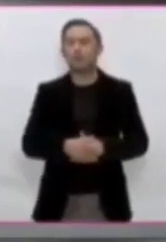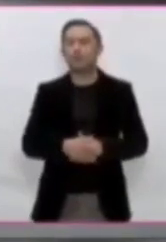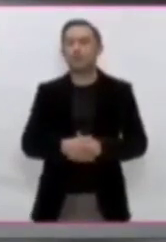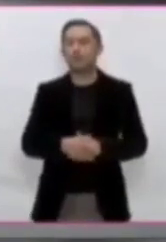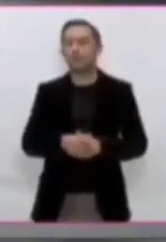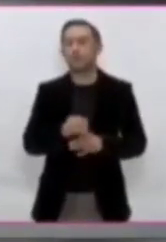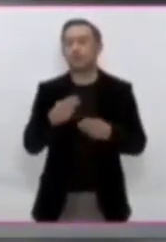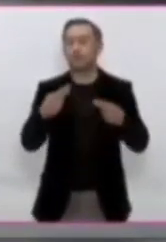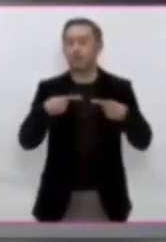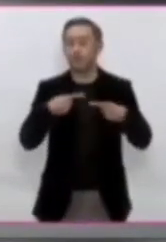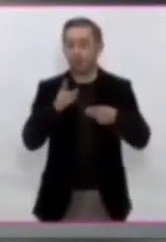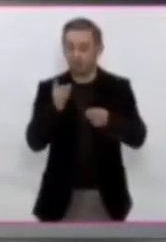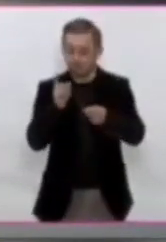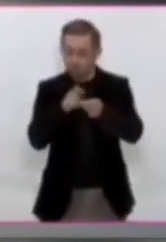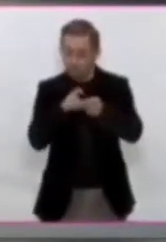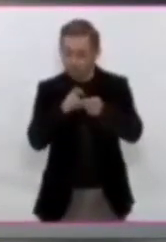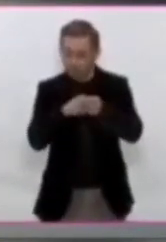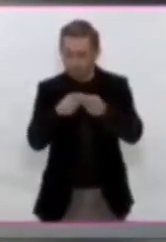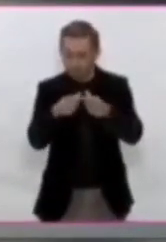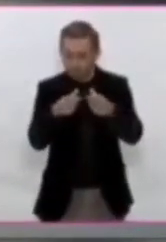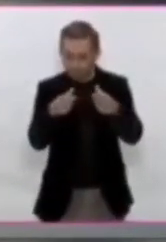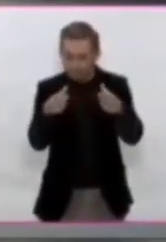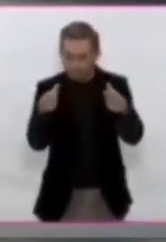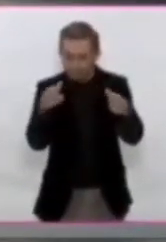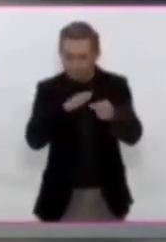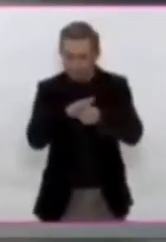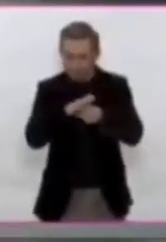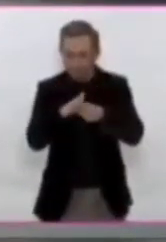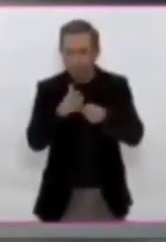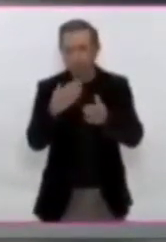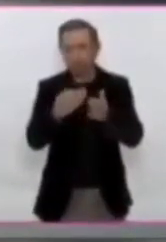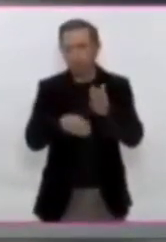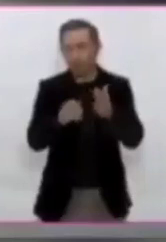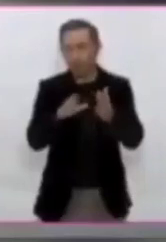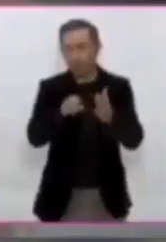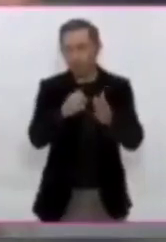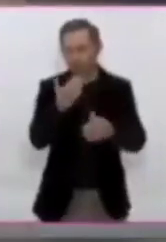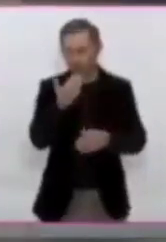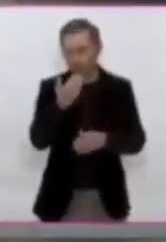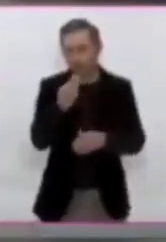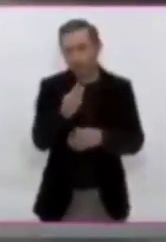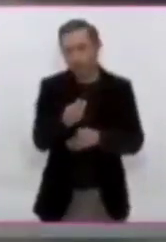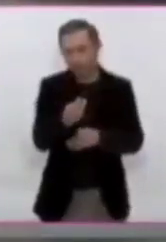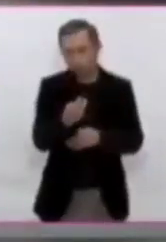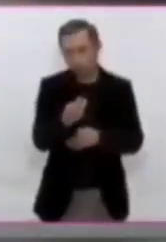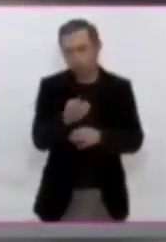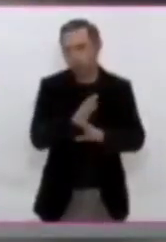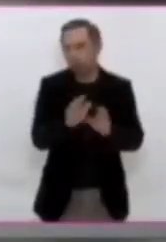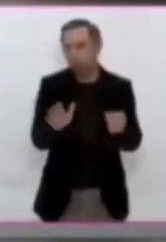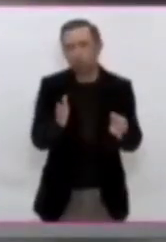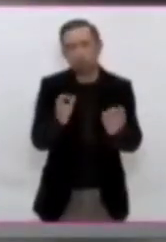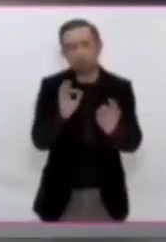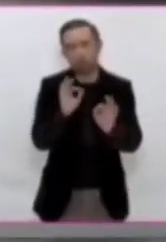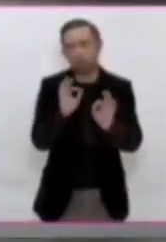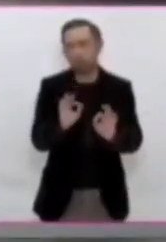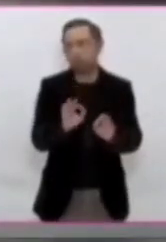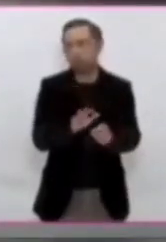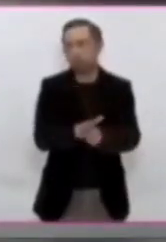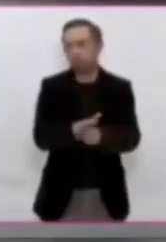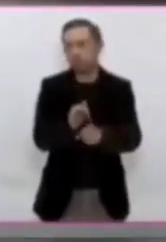de afiliaciones requeridas por la ley, y para mí esa sería una cuestión suficiente para